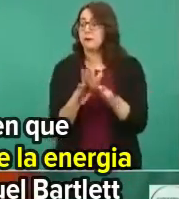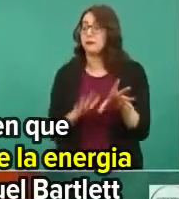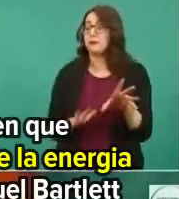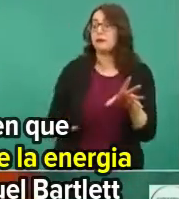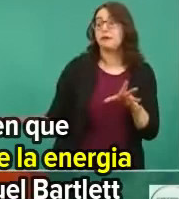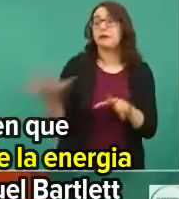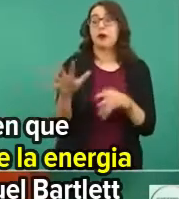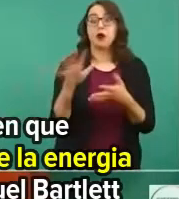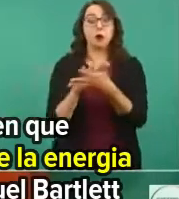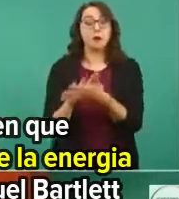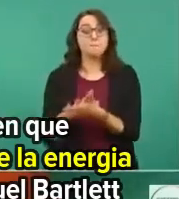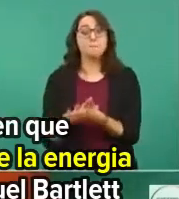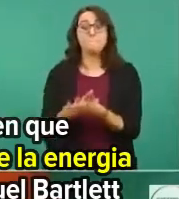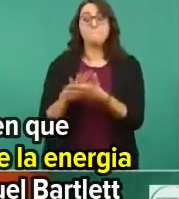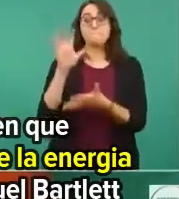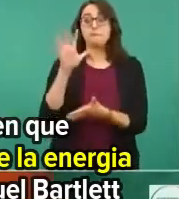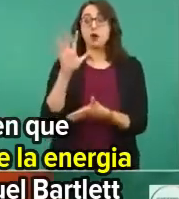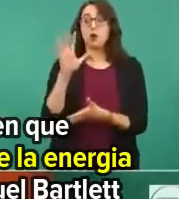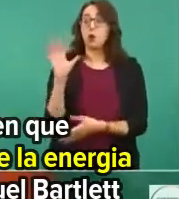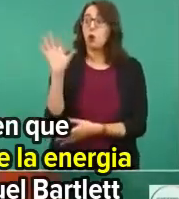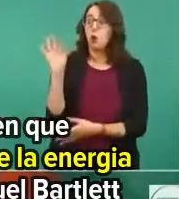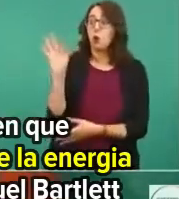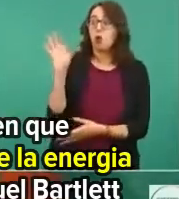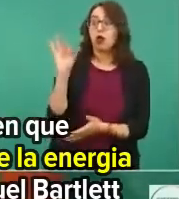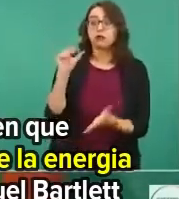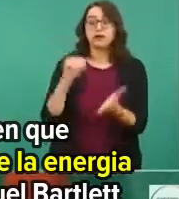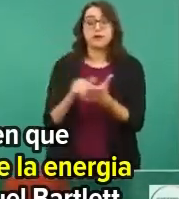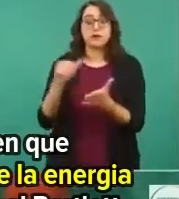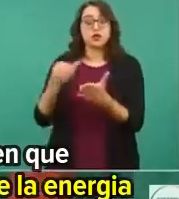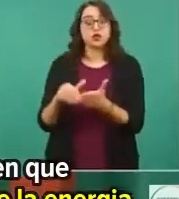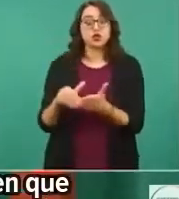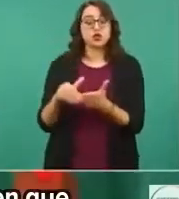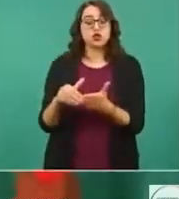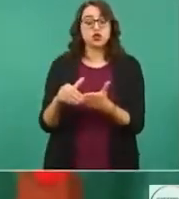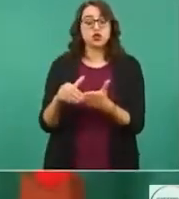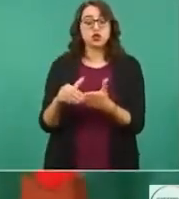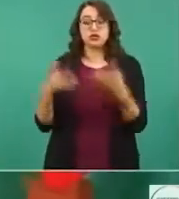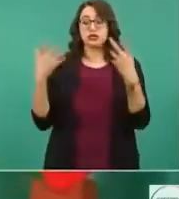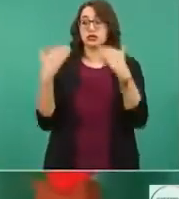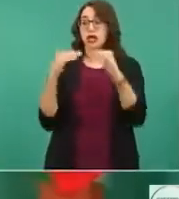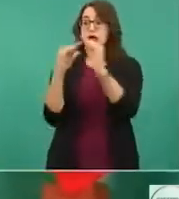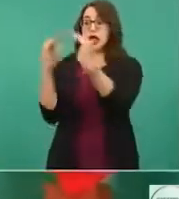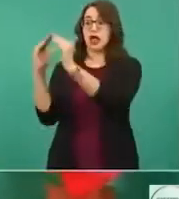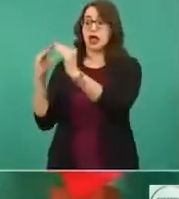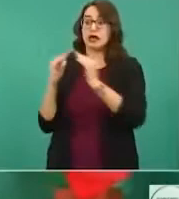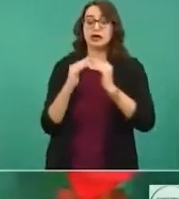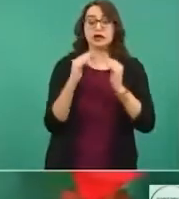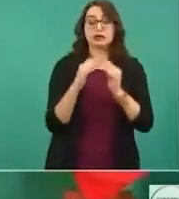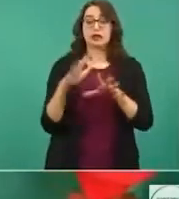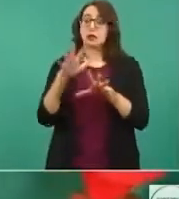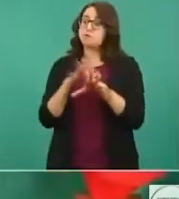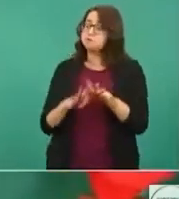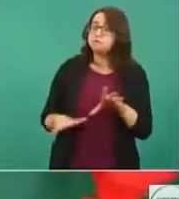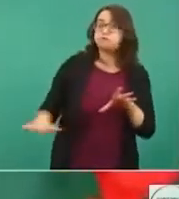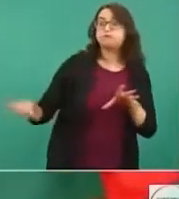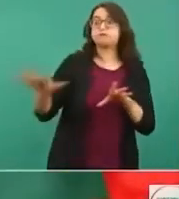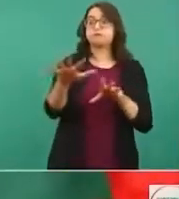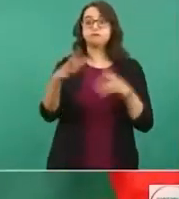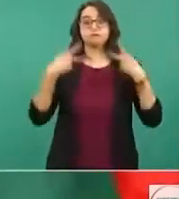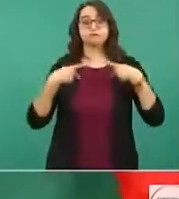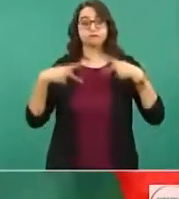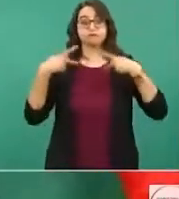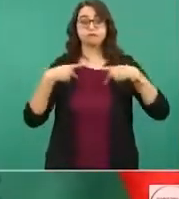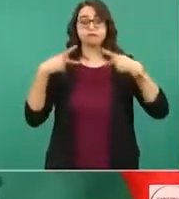los usuarios, más de 40 millones de hogares y de